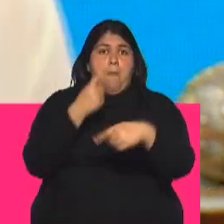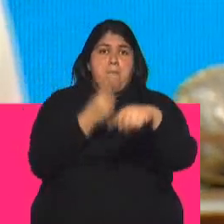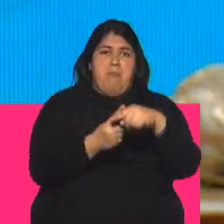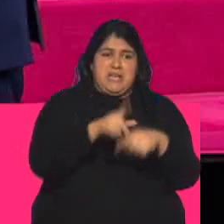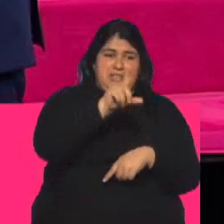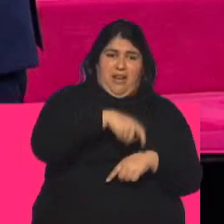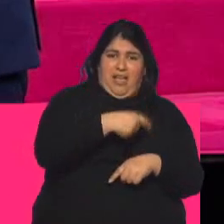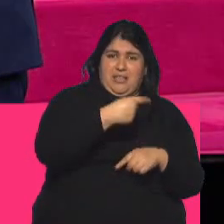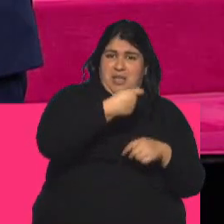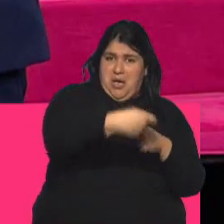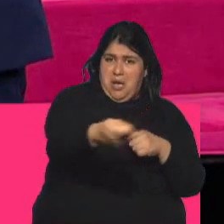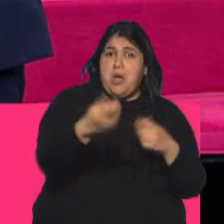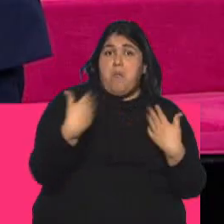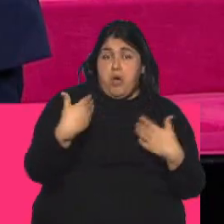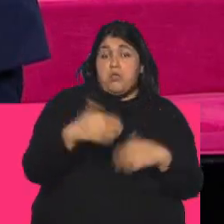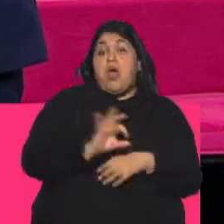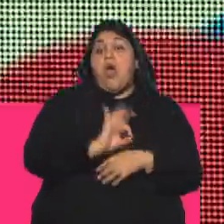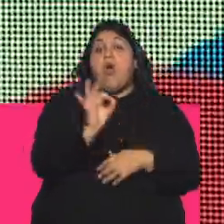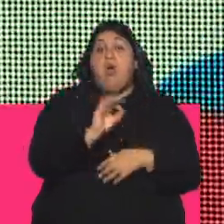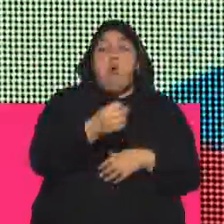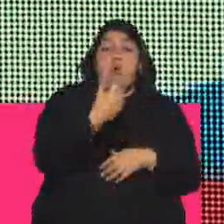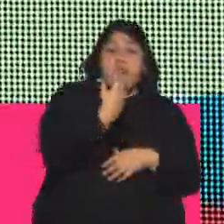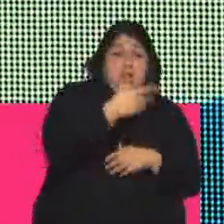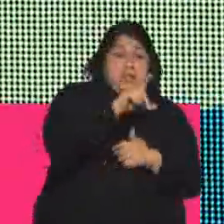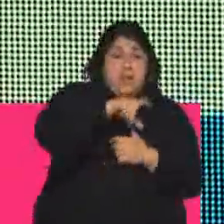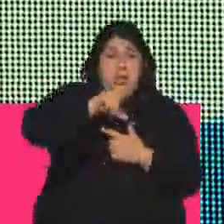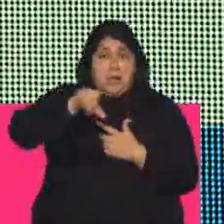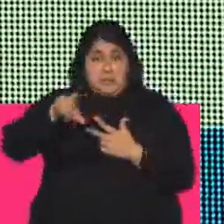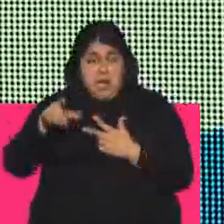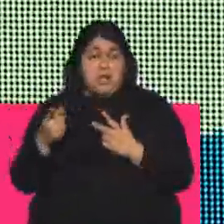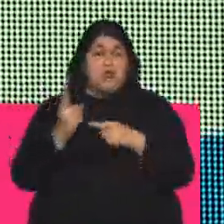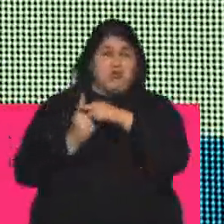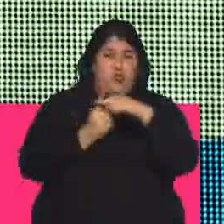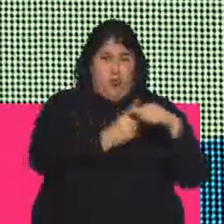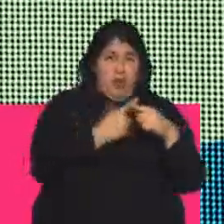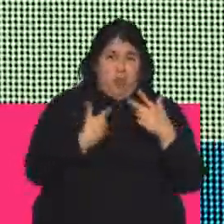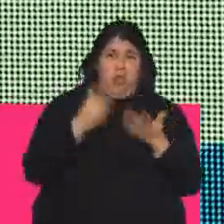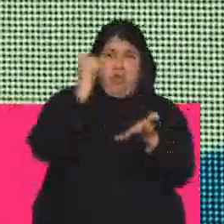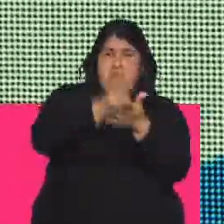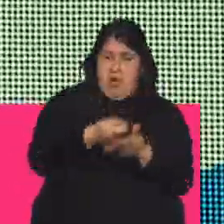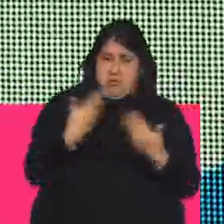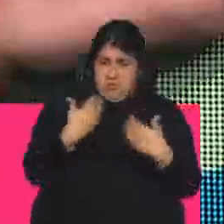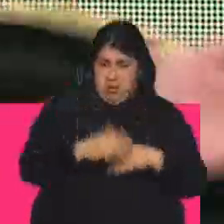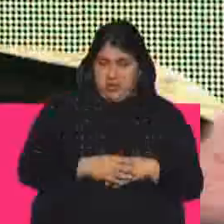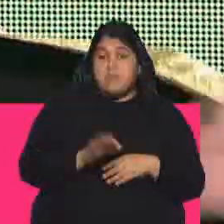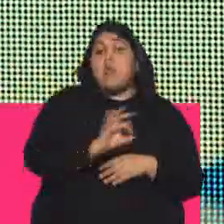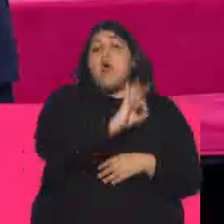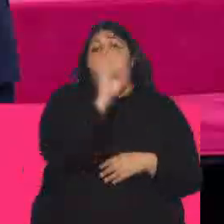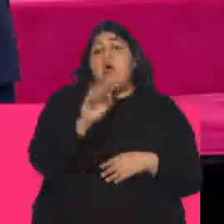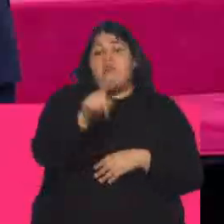rebuscársela. O tres tarjetas distintas, si tenés tres tarjetas distintas. O, por ejemplo, le pedís a Maru,